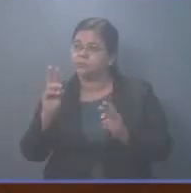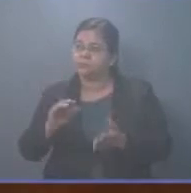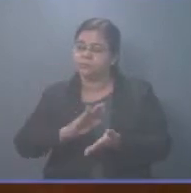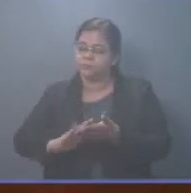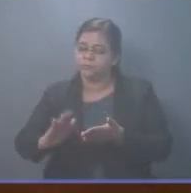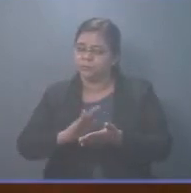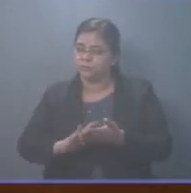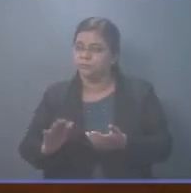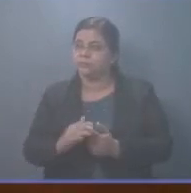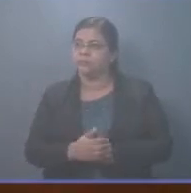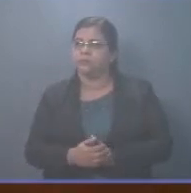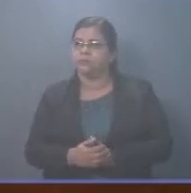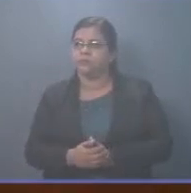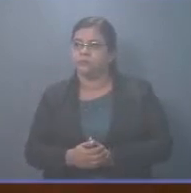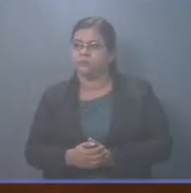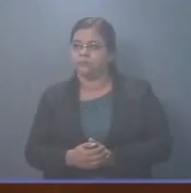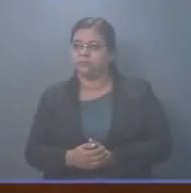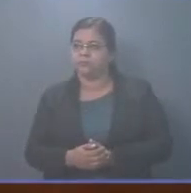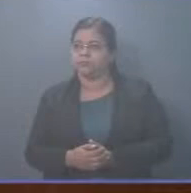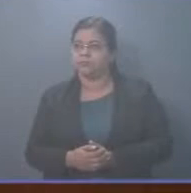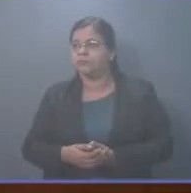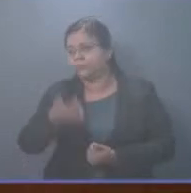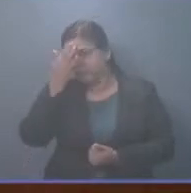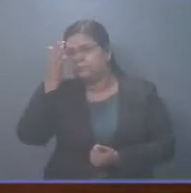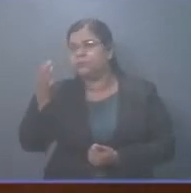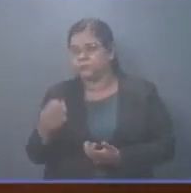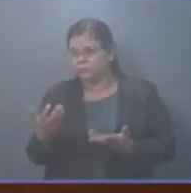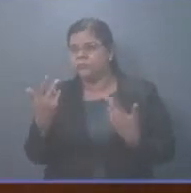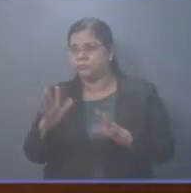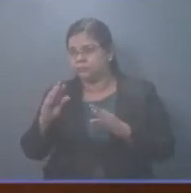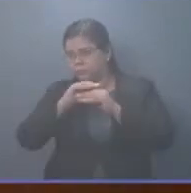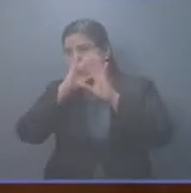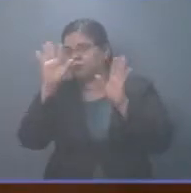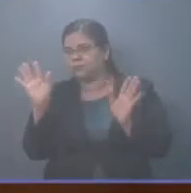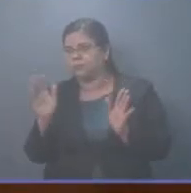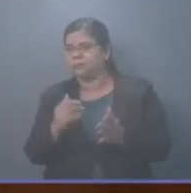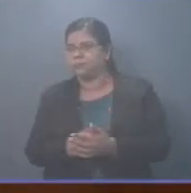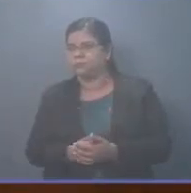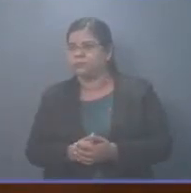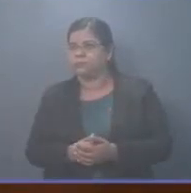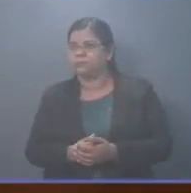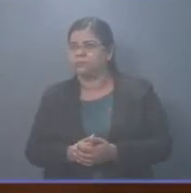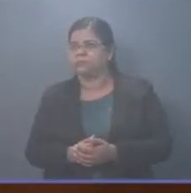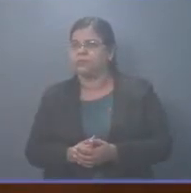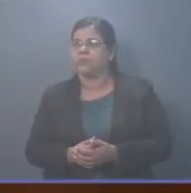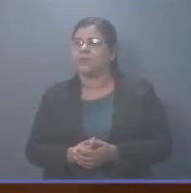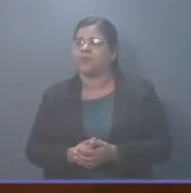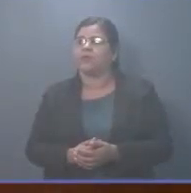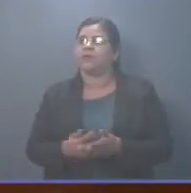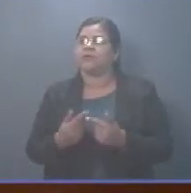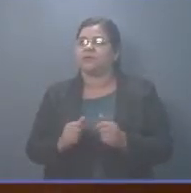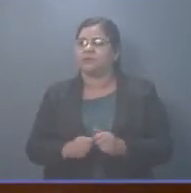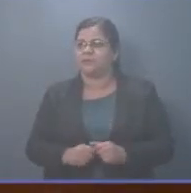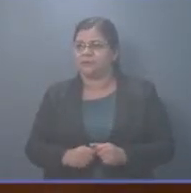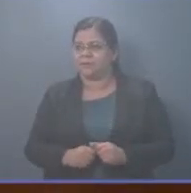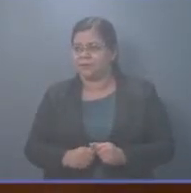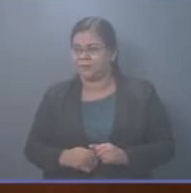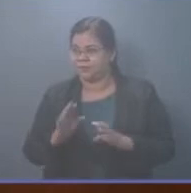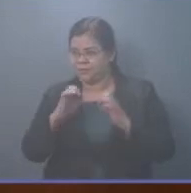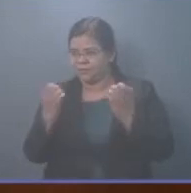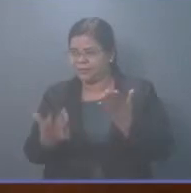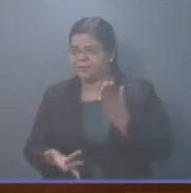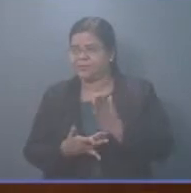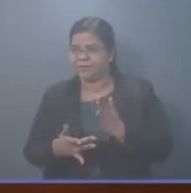Okay. Bueno, creo que está bien clara la propuesta del equipo técnico, que sería superar en este sentido